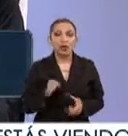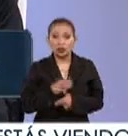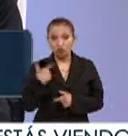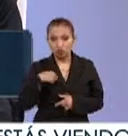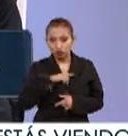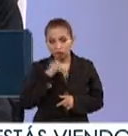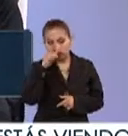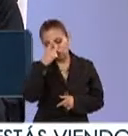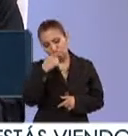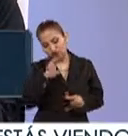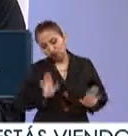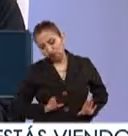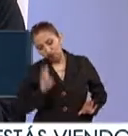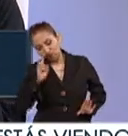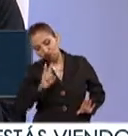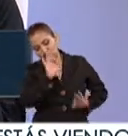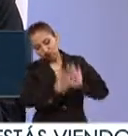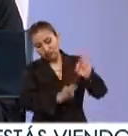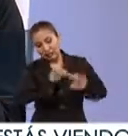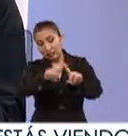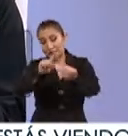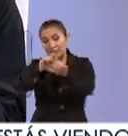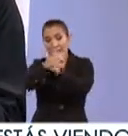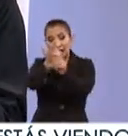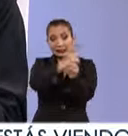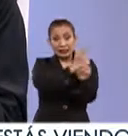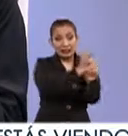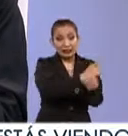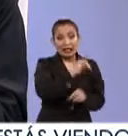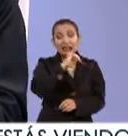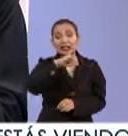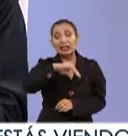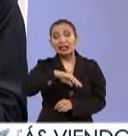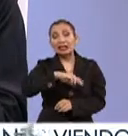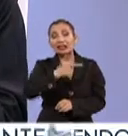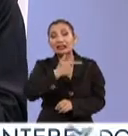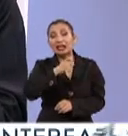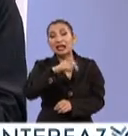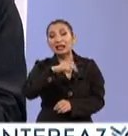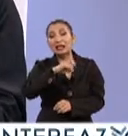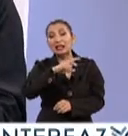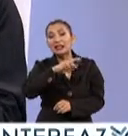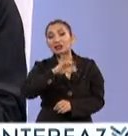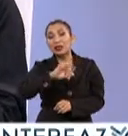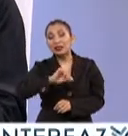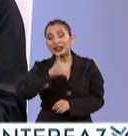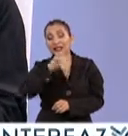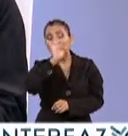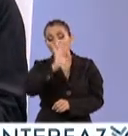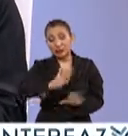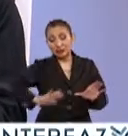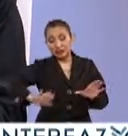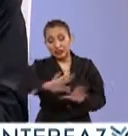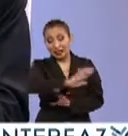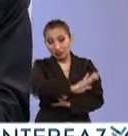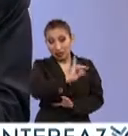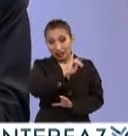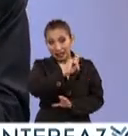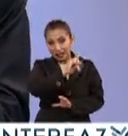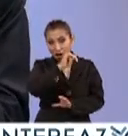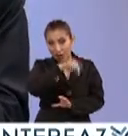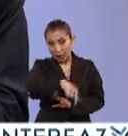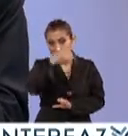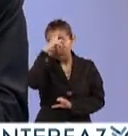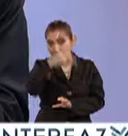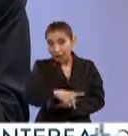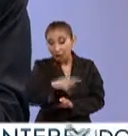nuestro perfil es atender muchas licenciaturas de las ingenierías, ¿sí? El 46% de los ingenieros en